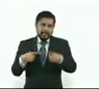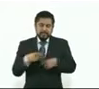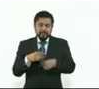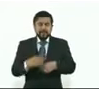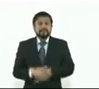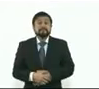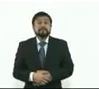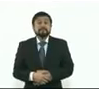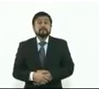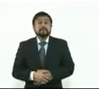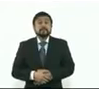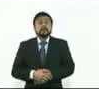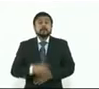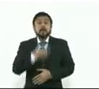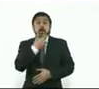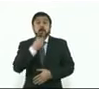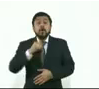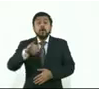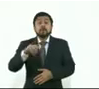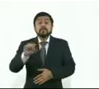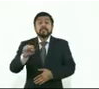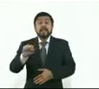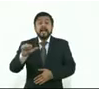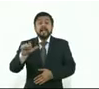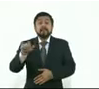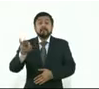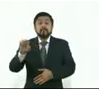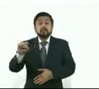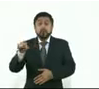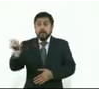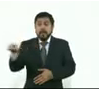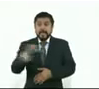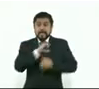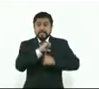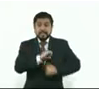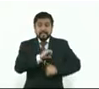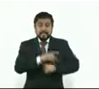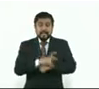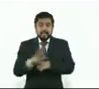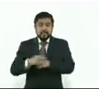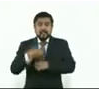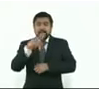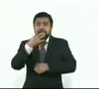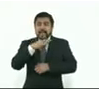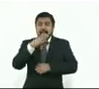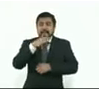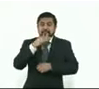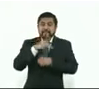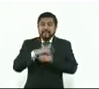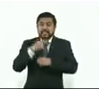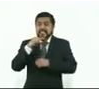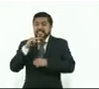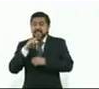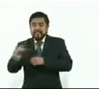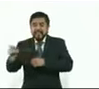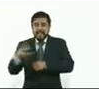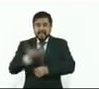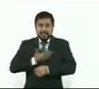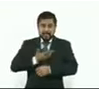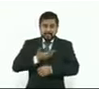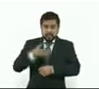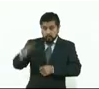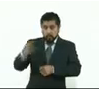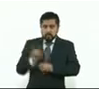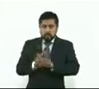es el encargado de esta verbena navideña, que lo ha hecho con mucha eficiencia, cariño, y además ha estado